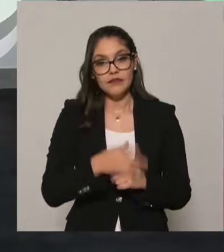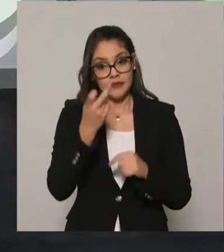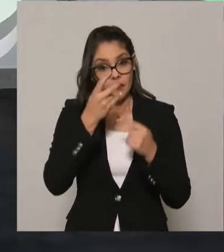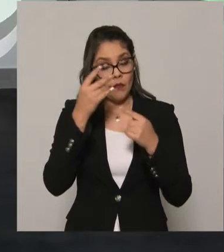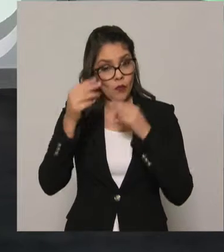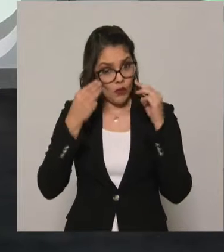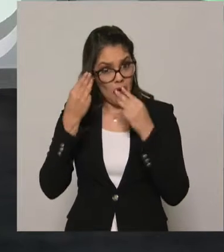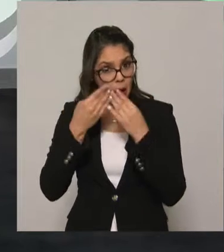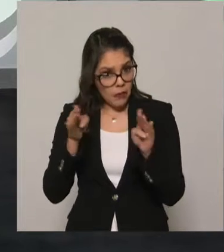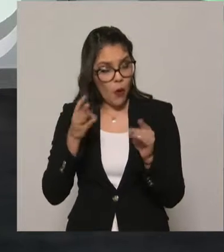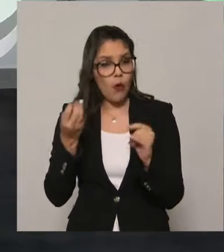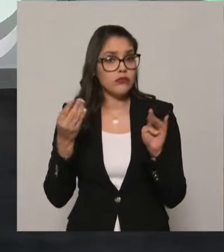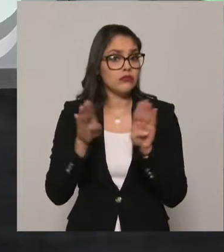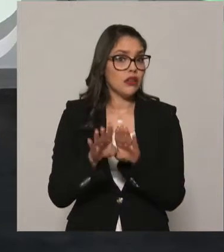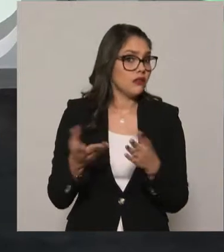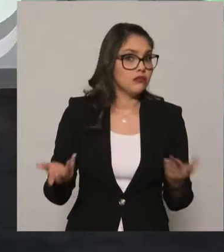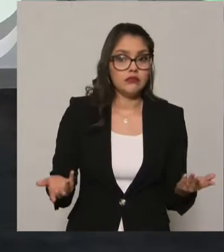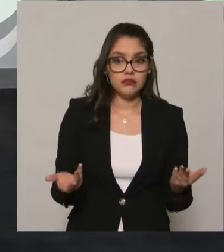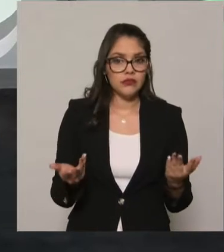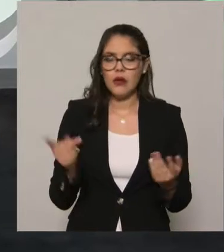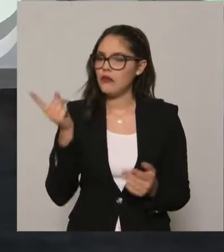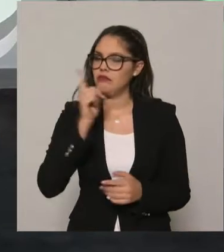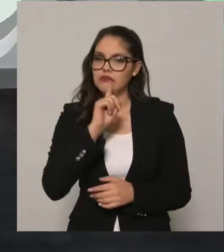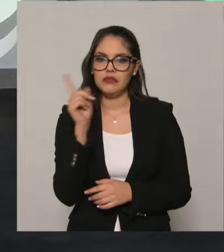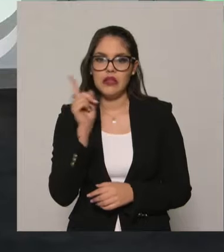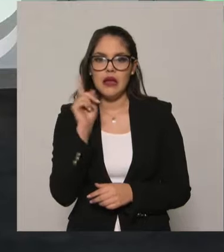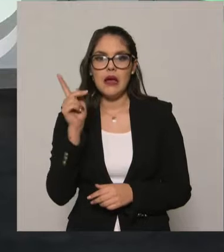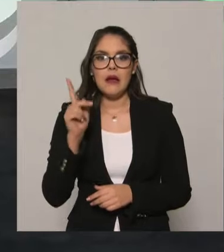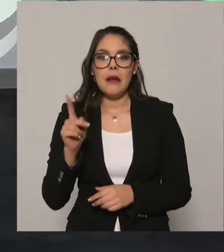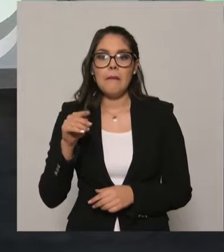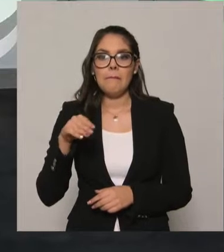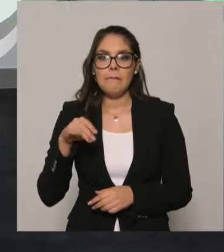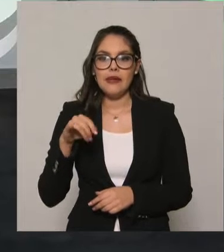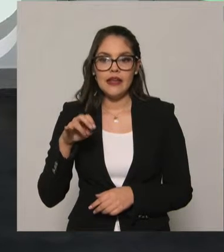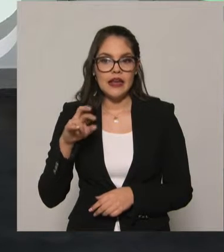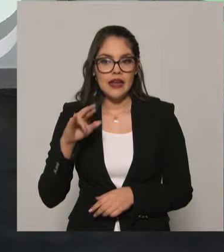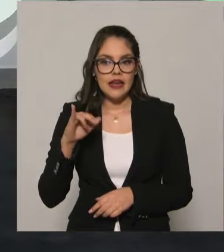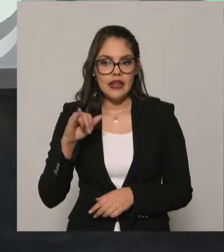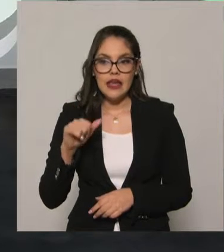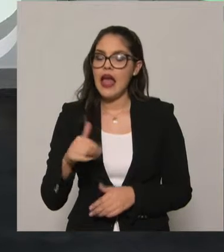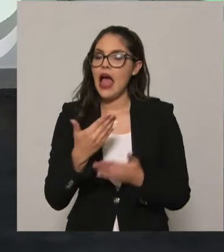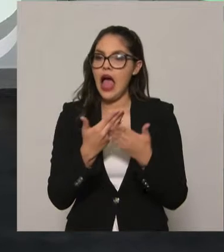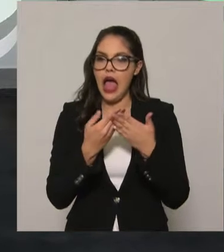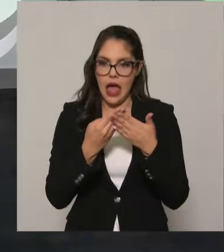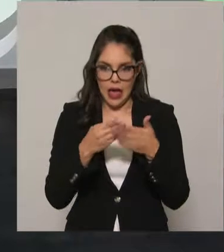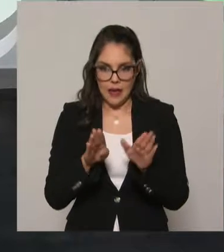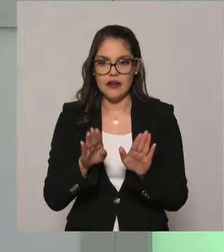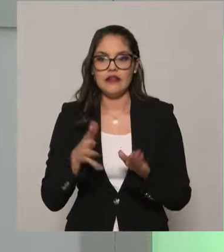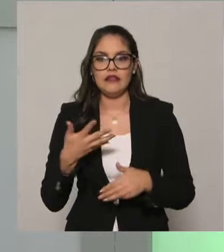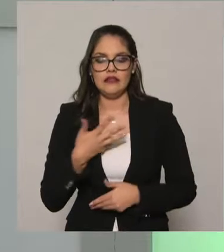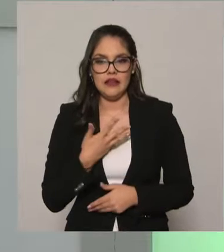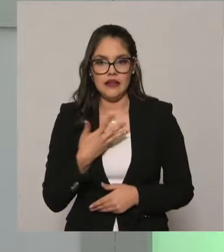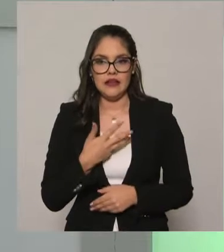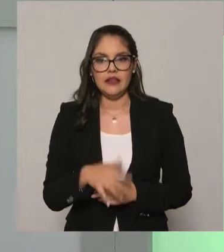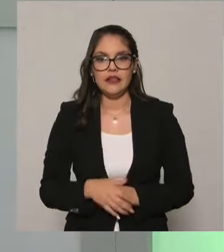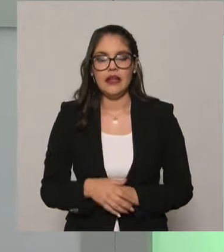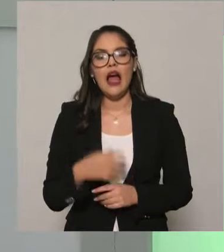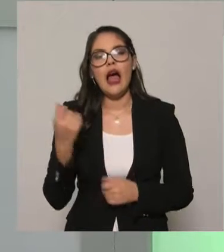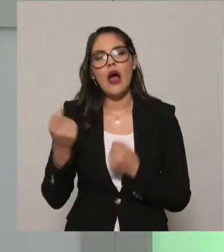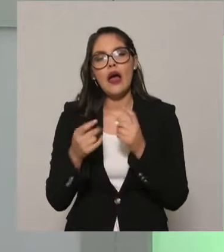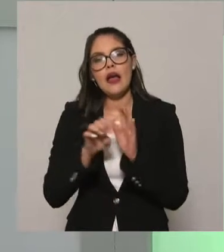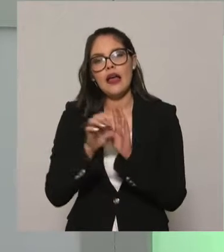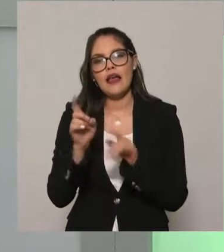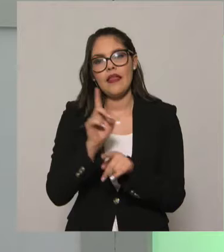museos? Sí, claro que sí. Claro en que estos sí. días de asueto. El Palacio de Minería también está enfrente abierto, del MUNAL. Claro que estarán cerrados